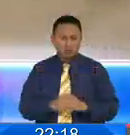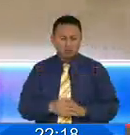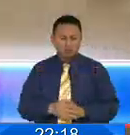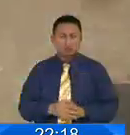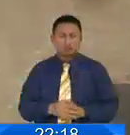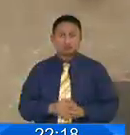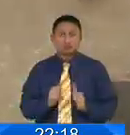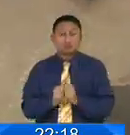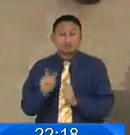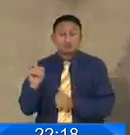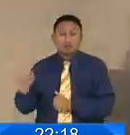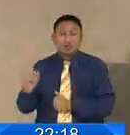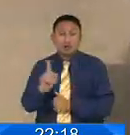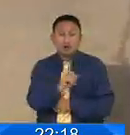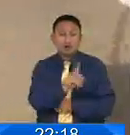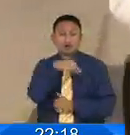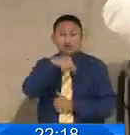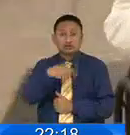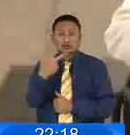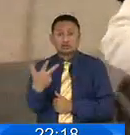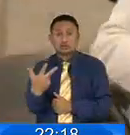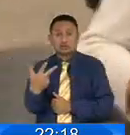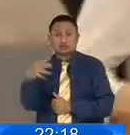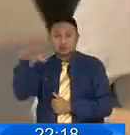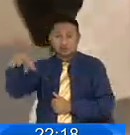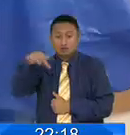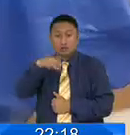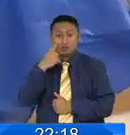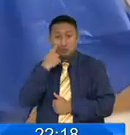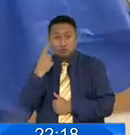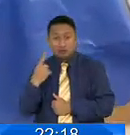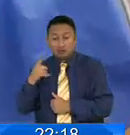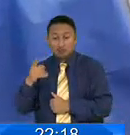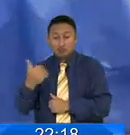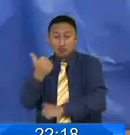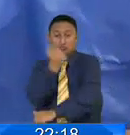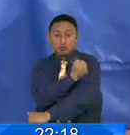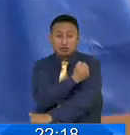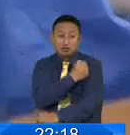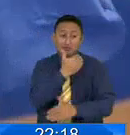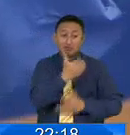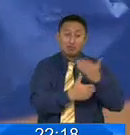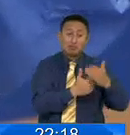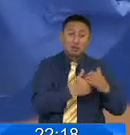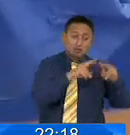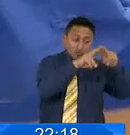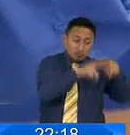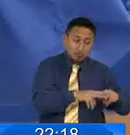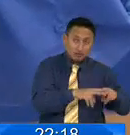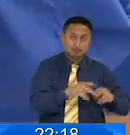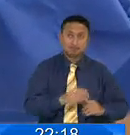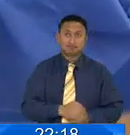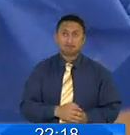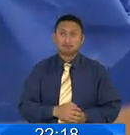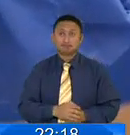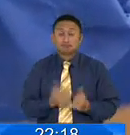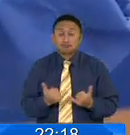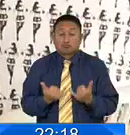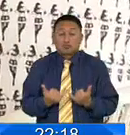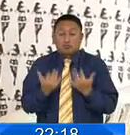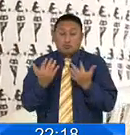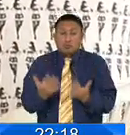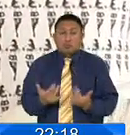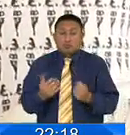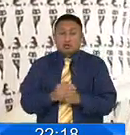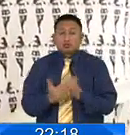uno de los centros existían los 3 puntos, triaje, vacunación y postvacunación. Ahora solo se espera el nuevo